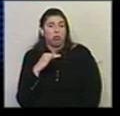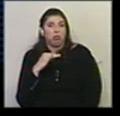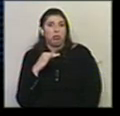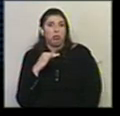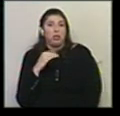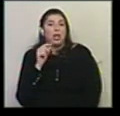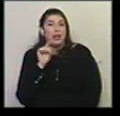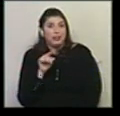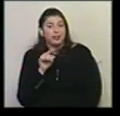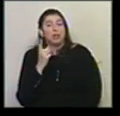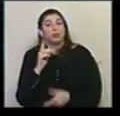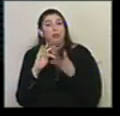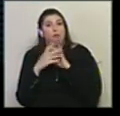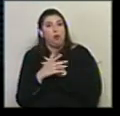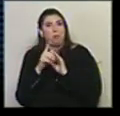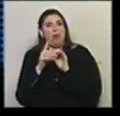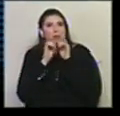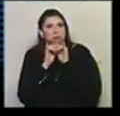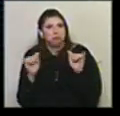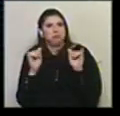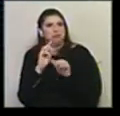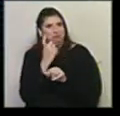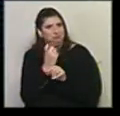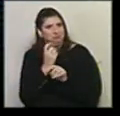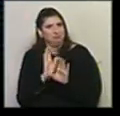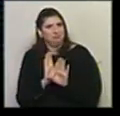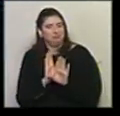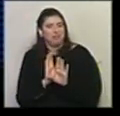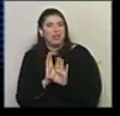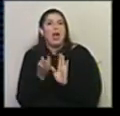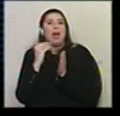marketing fuerte. A mí lo que me interesa, aparte de remarcar, es que